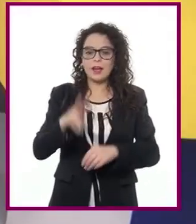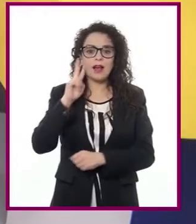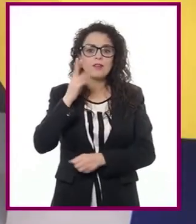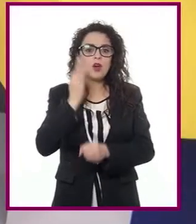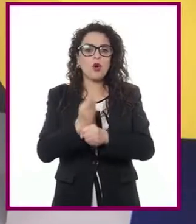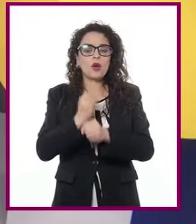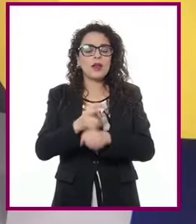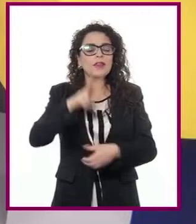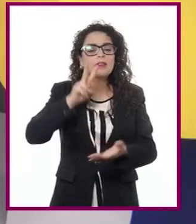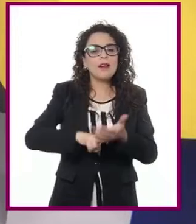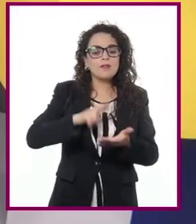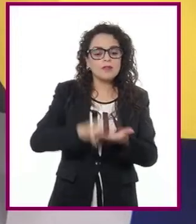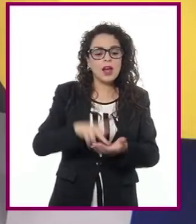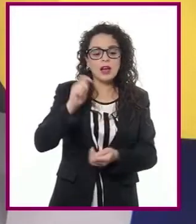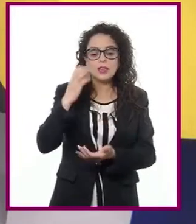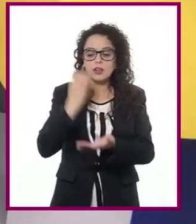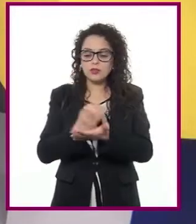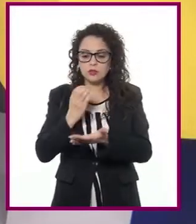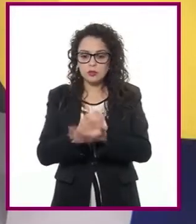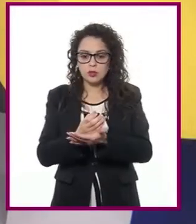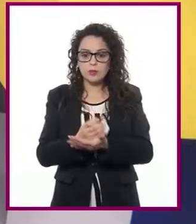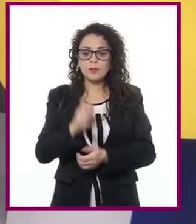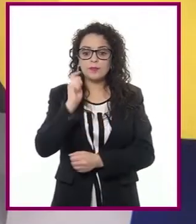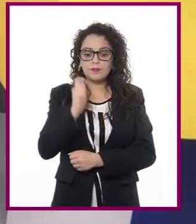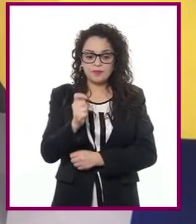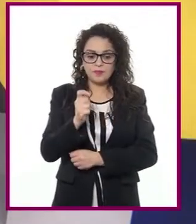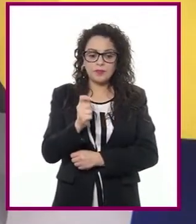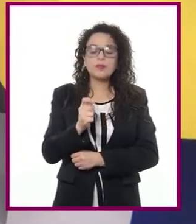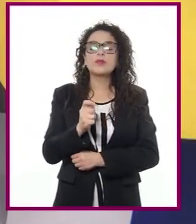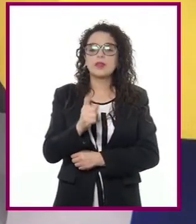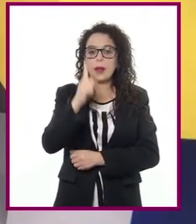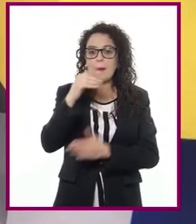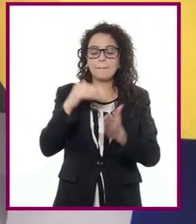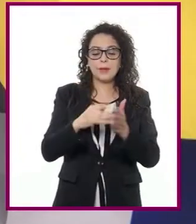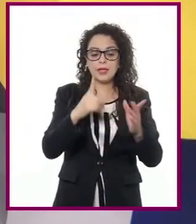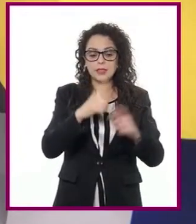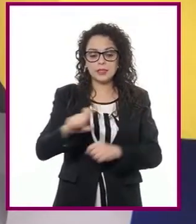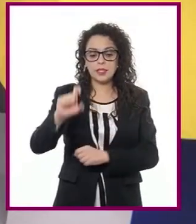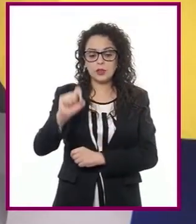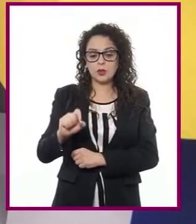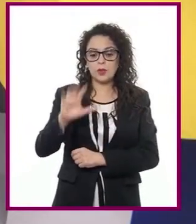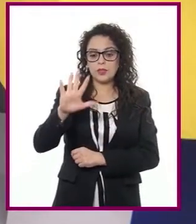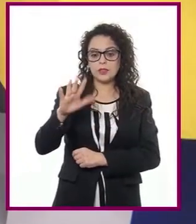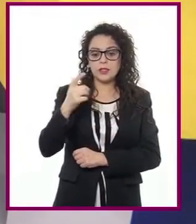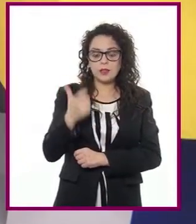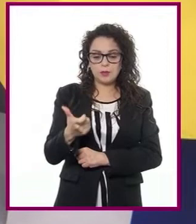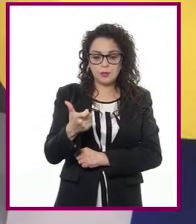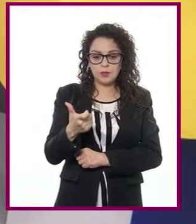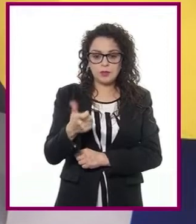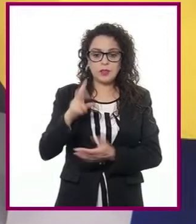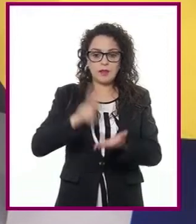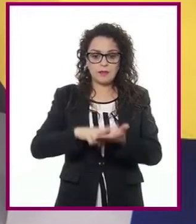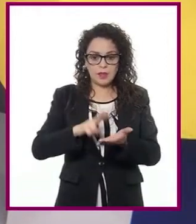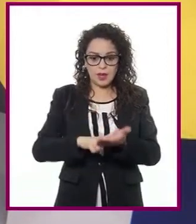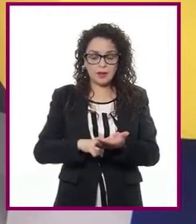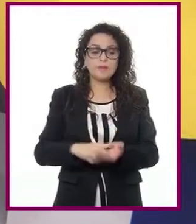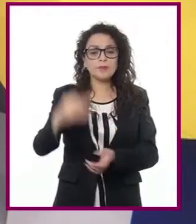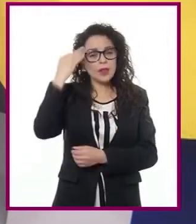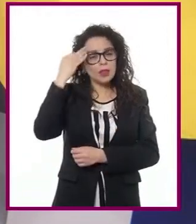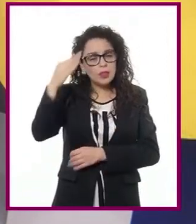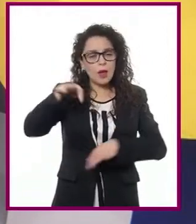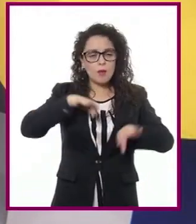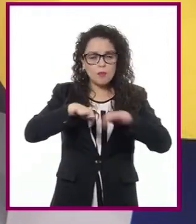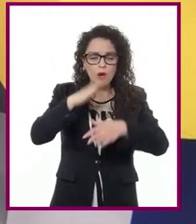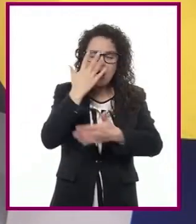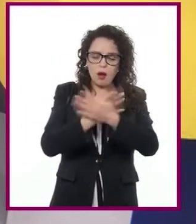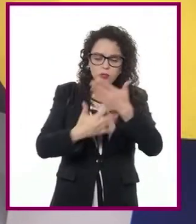cuya inversión inicial en materia prima es de 1,125 pesos y sumado al tiempo de trabajo y